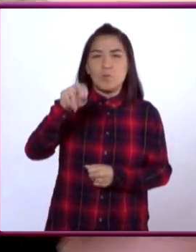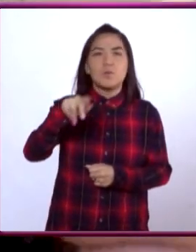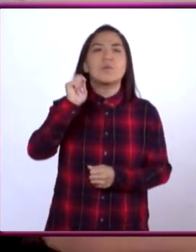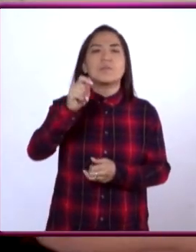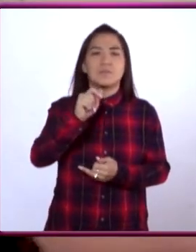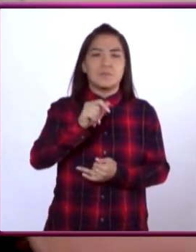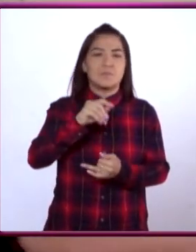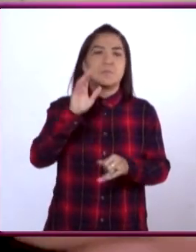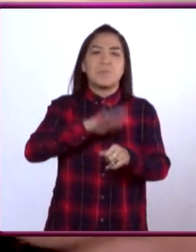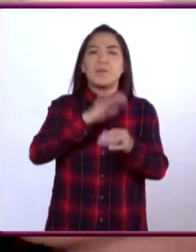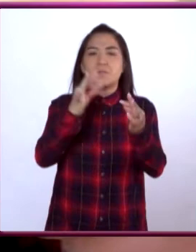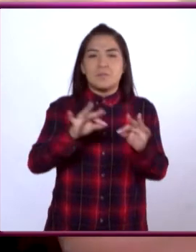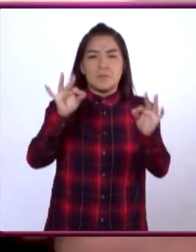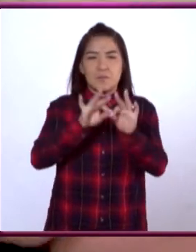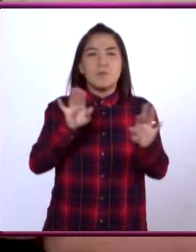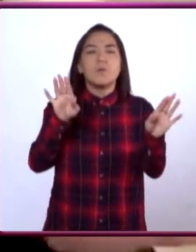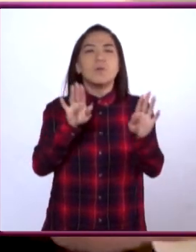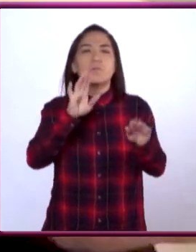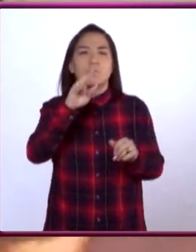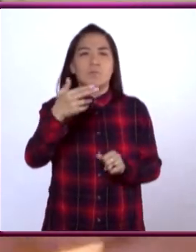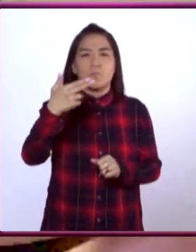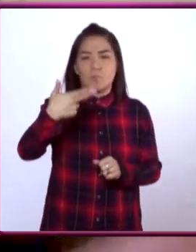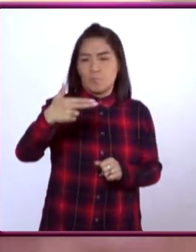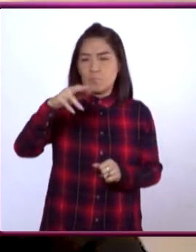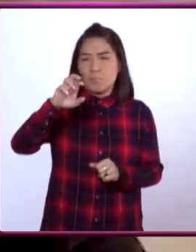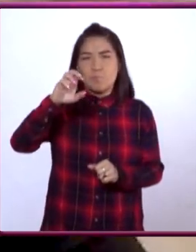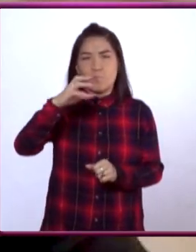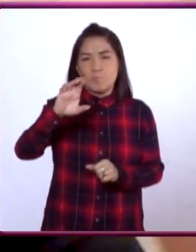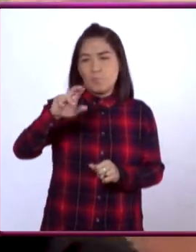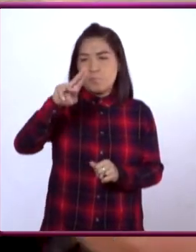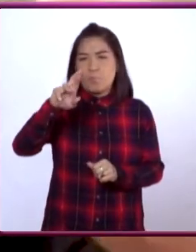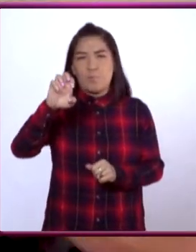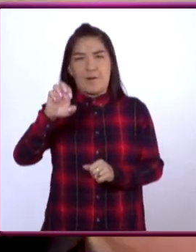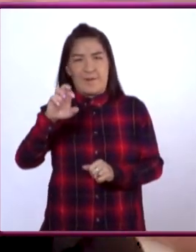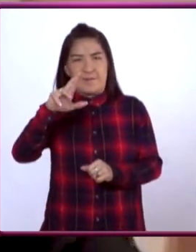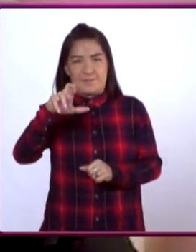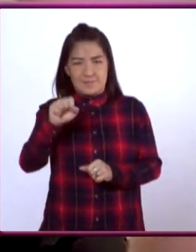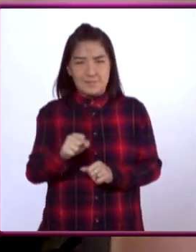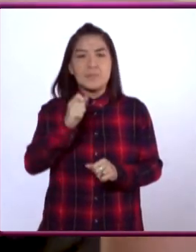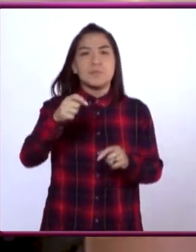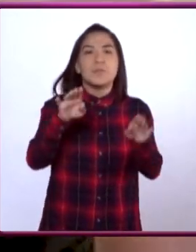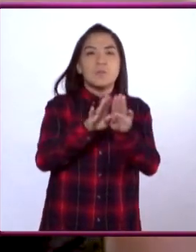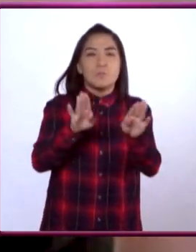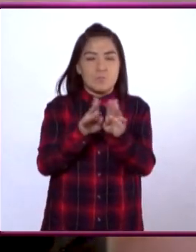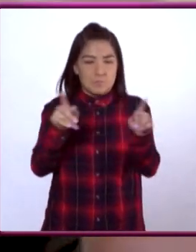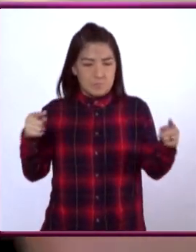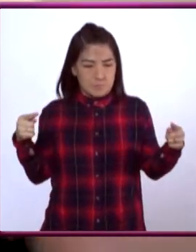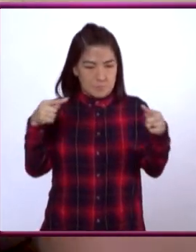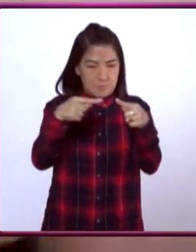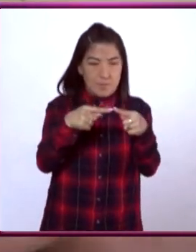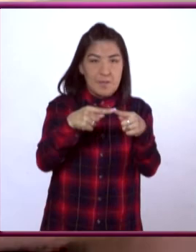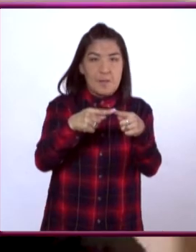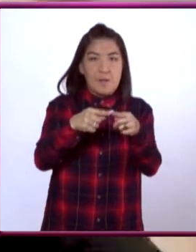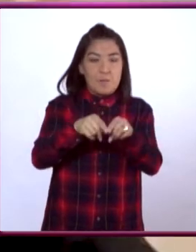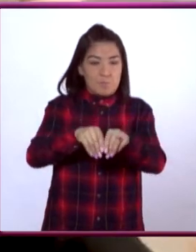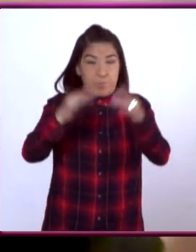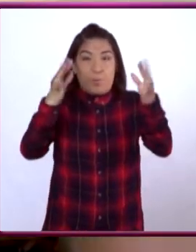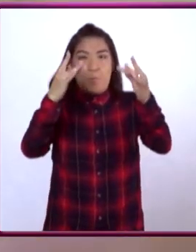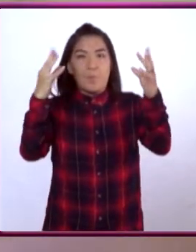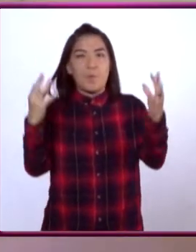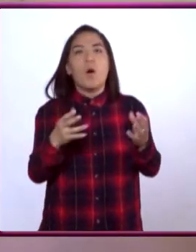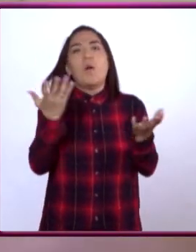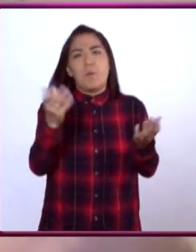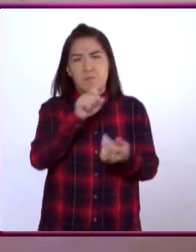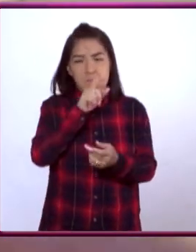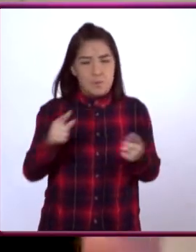compuesto de partículas fundamentales como los quarks y los gluones. Entonces lo que puede suceder es que tengo 2 gluones que se fusionan o 2 quarks que